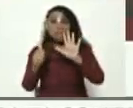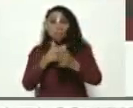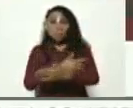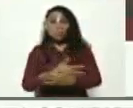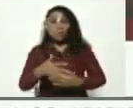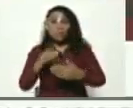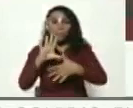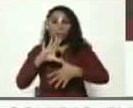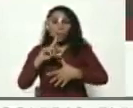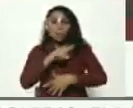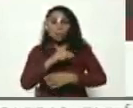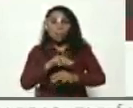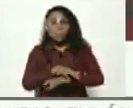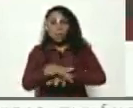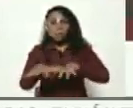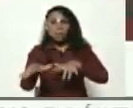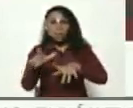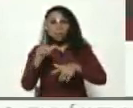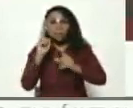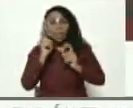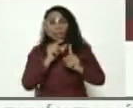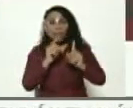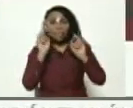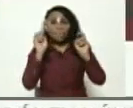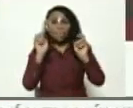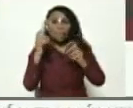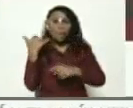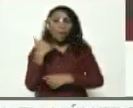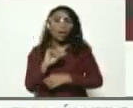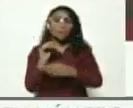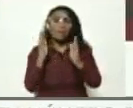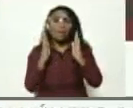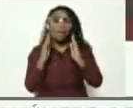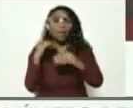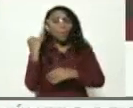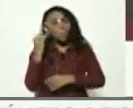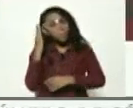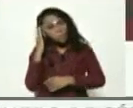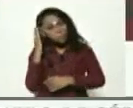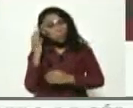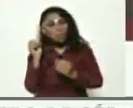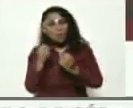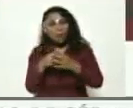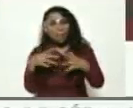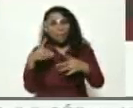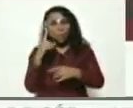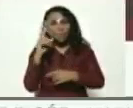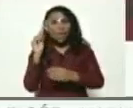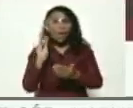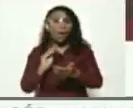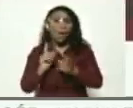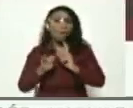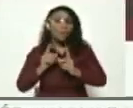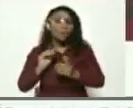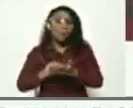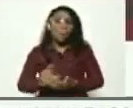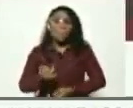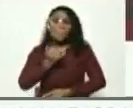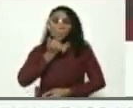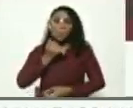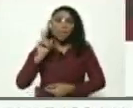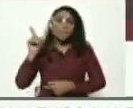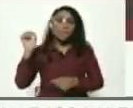americanos. La mayoría de los moradores tienen habitaciones campestres, y muchas veces errantes,